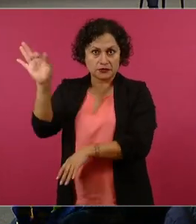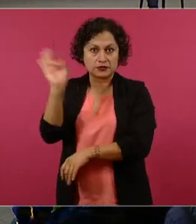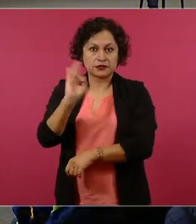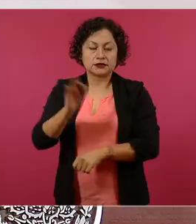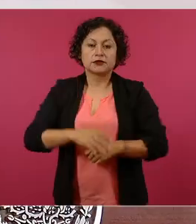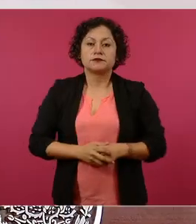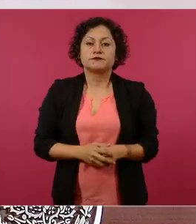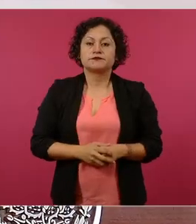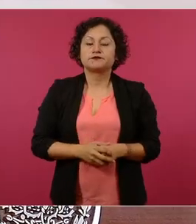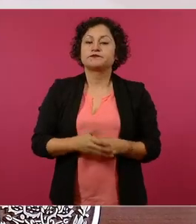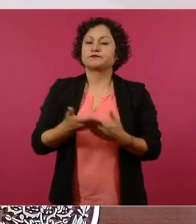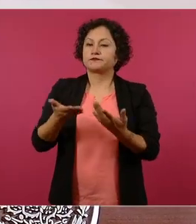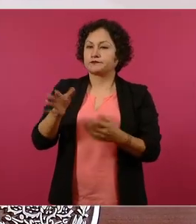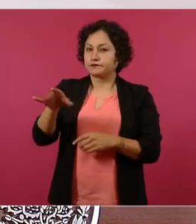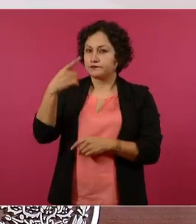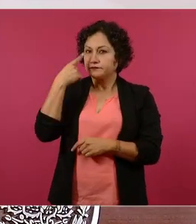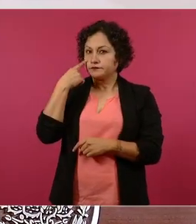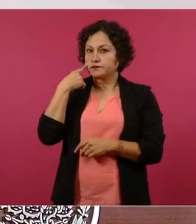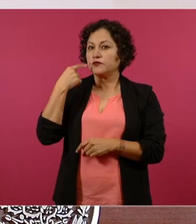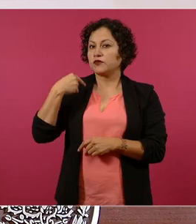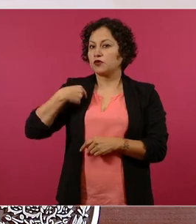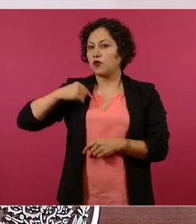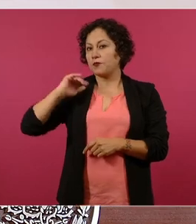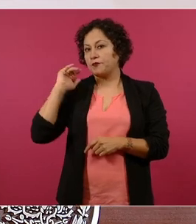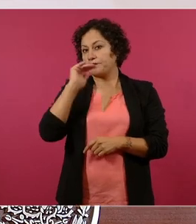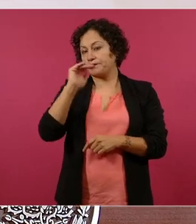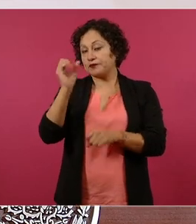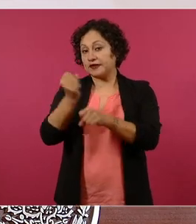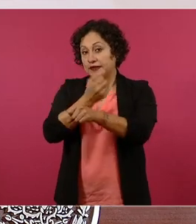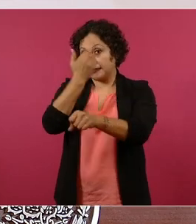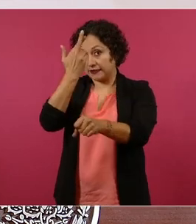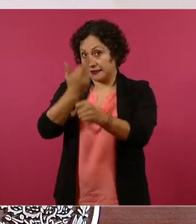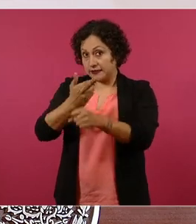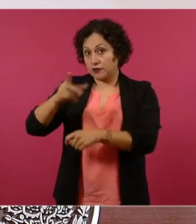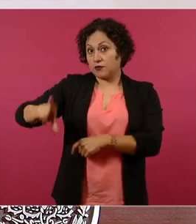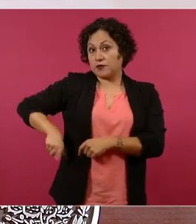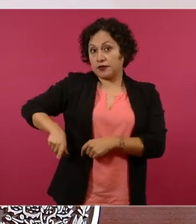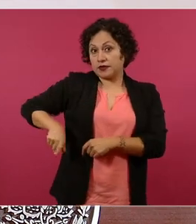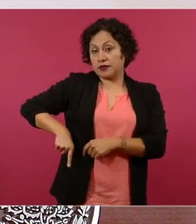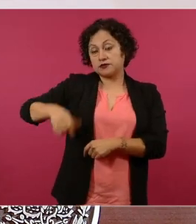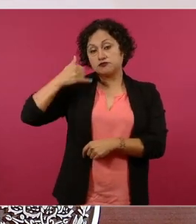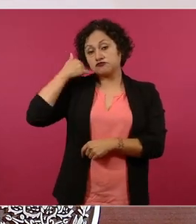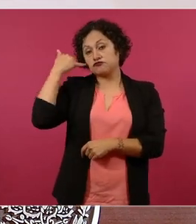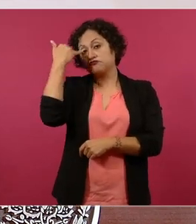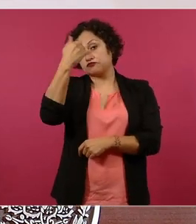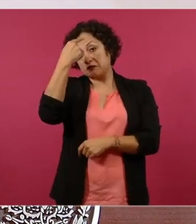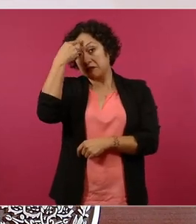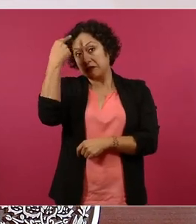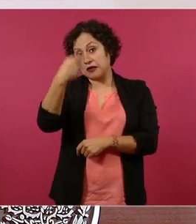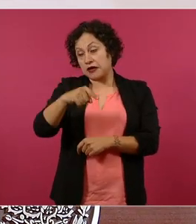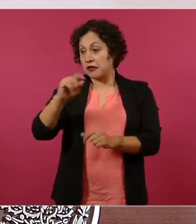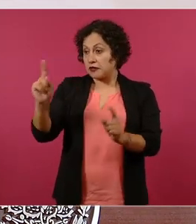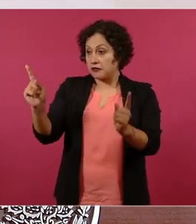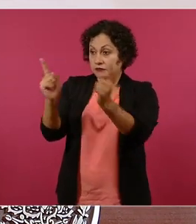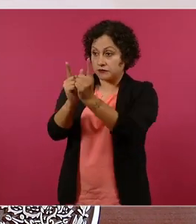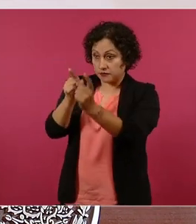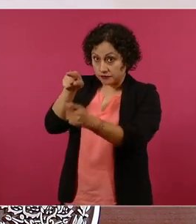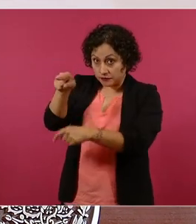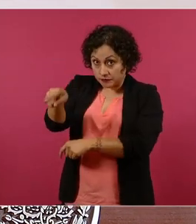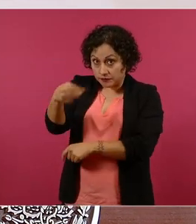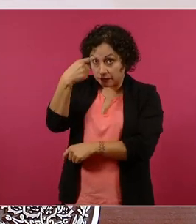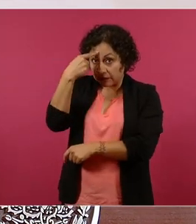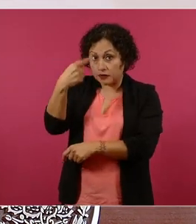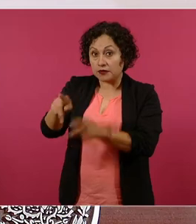que te atienda ahora mismo y que se hable con el